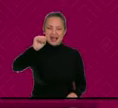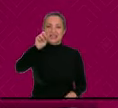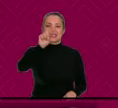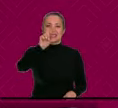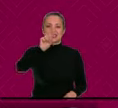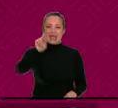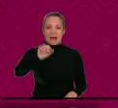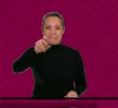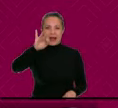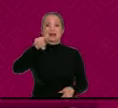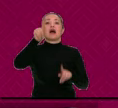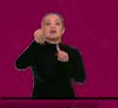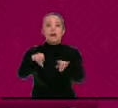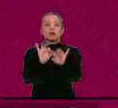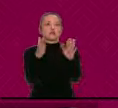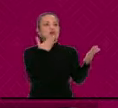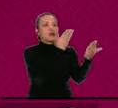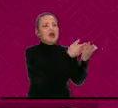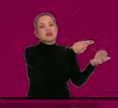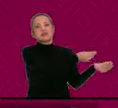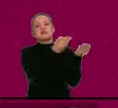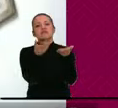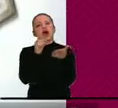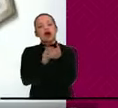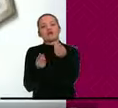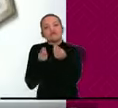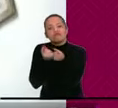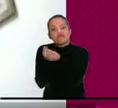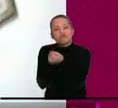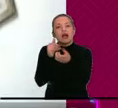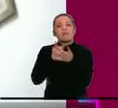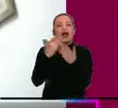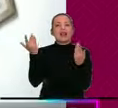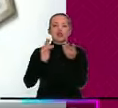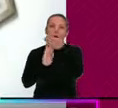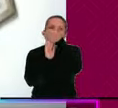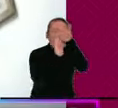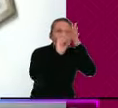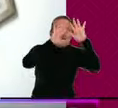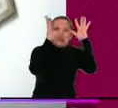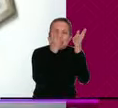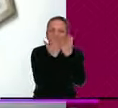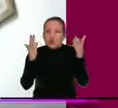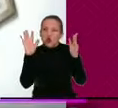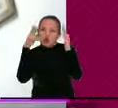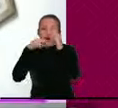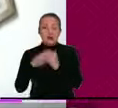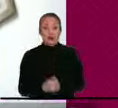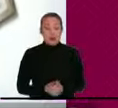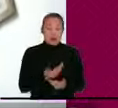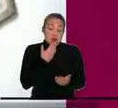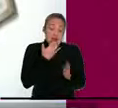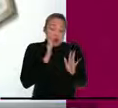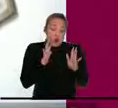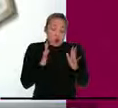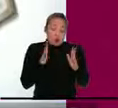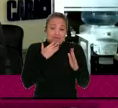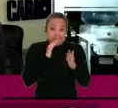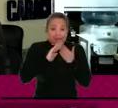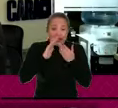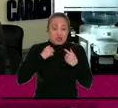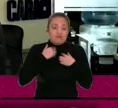de terminar sus estudios de restauración en Italia. Uf, Fernando Botero, perdóname si se me quiebra la